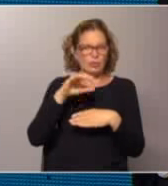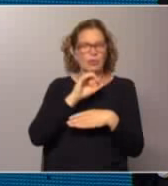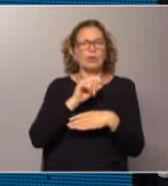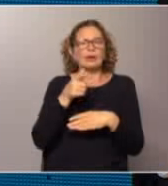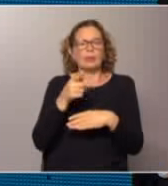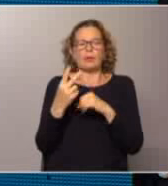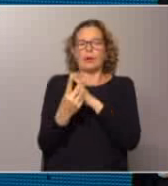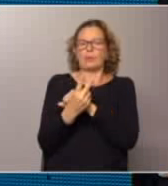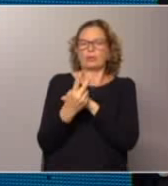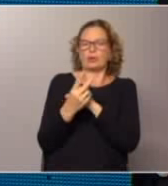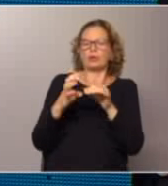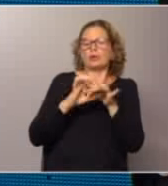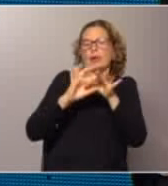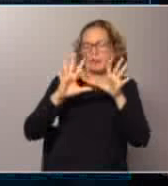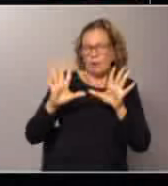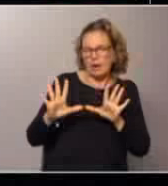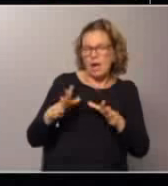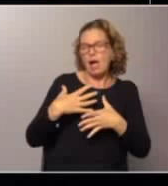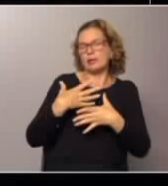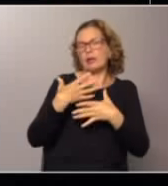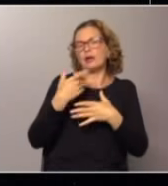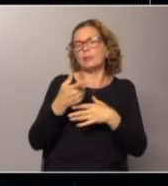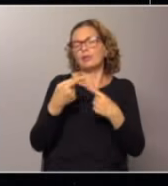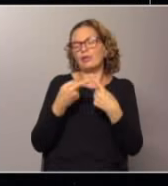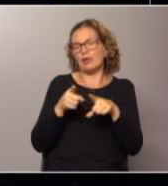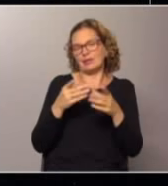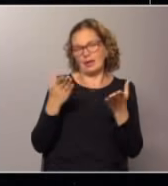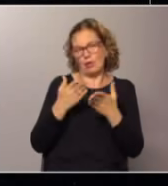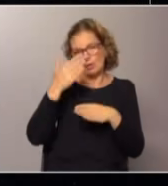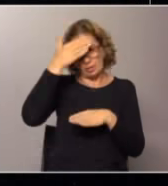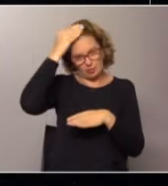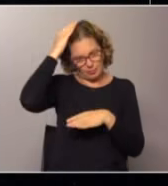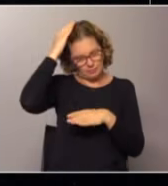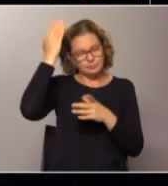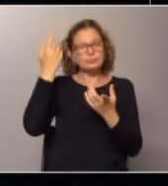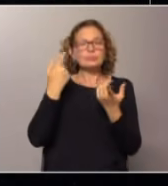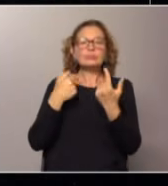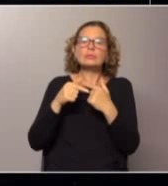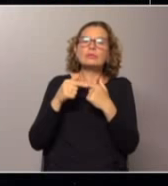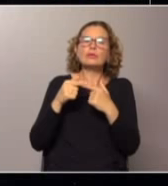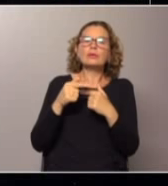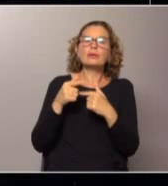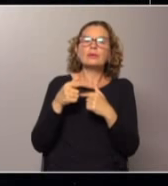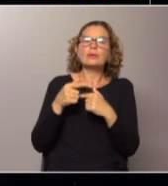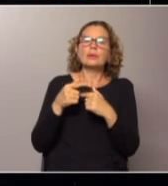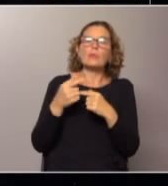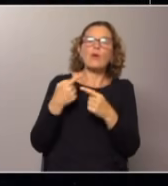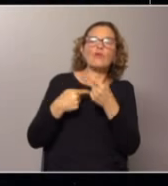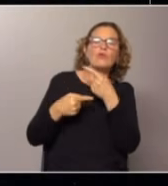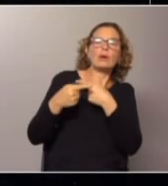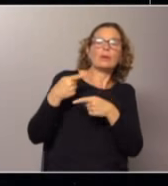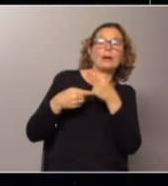protección de la democracia una promoción de la democracia muy distinta a lo que he hecho atrás y me retrotraigo a